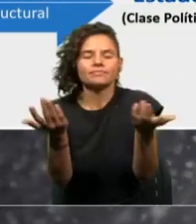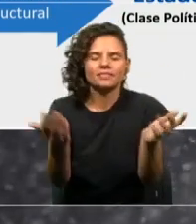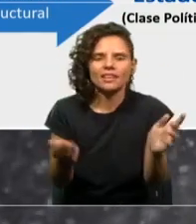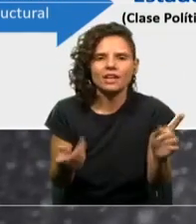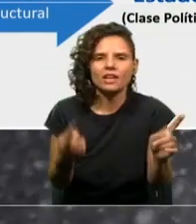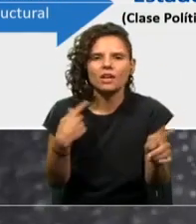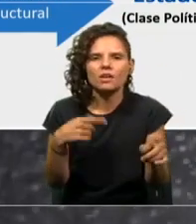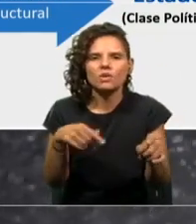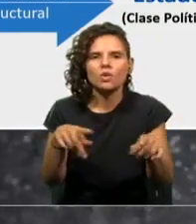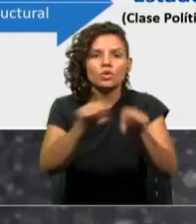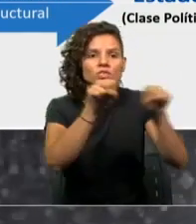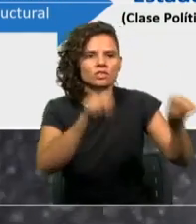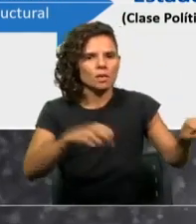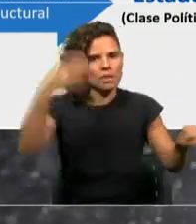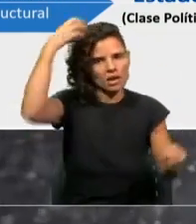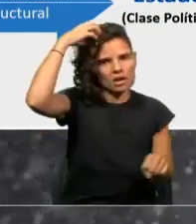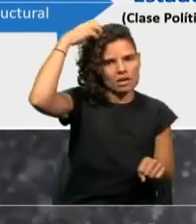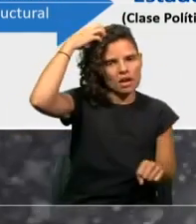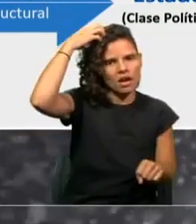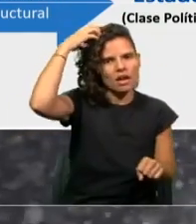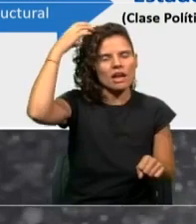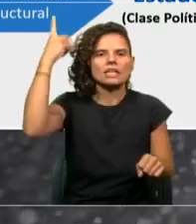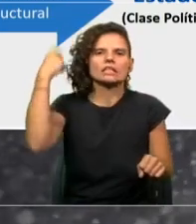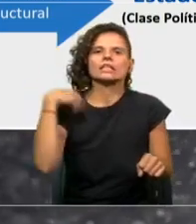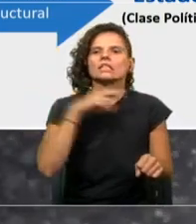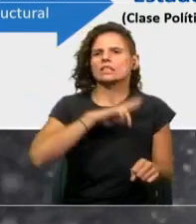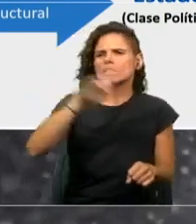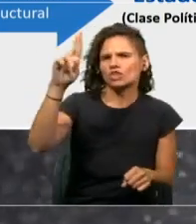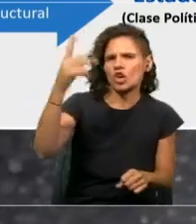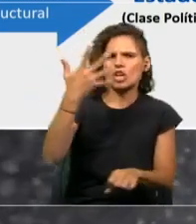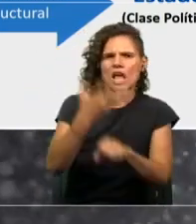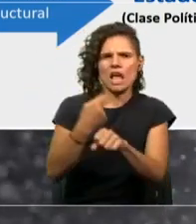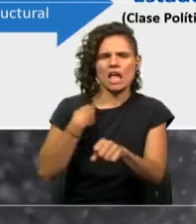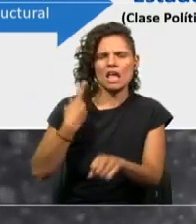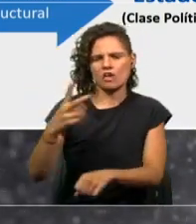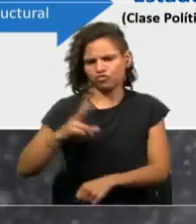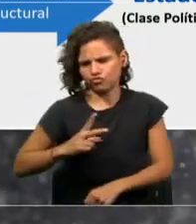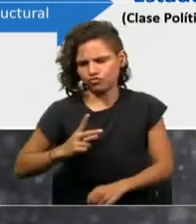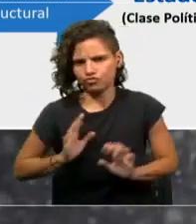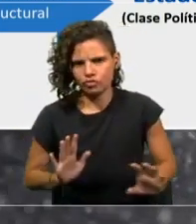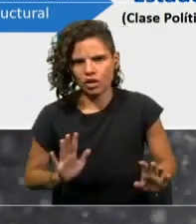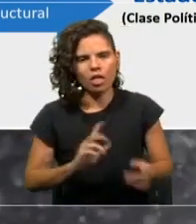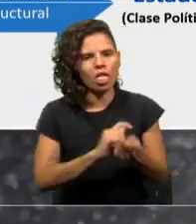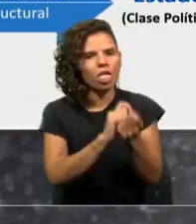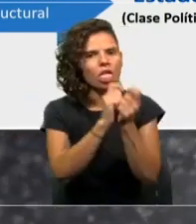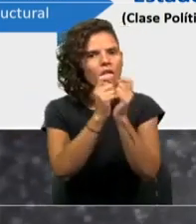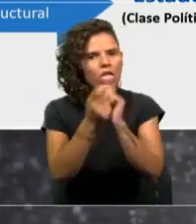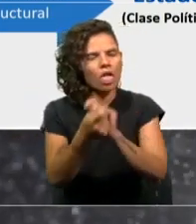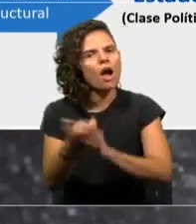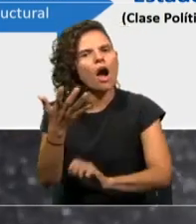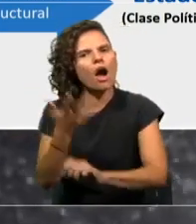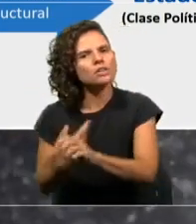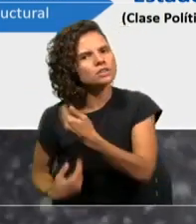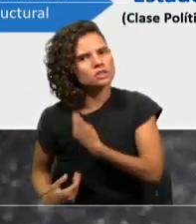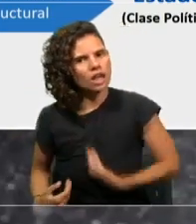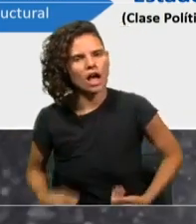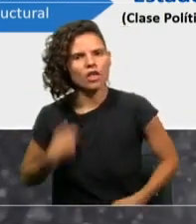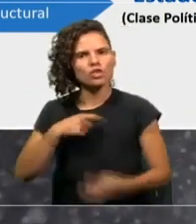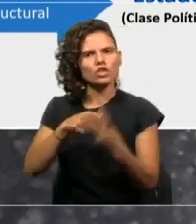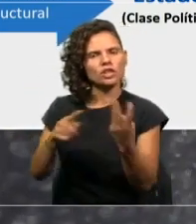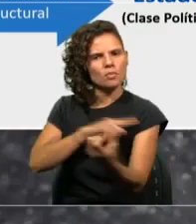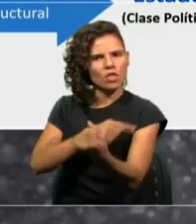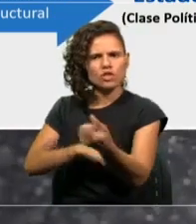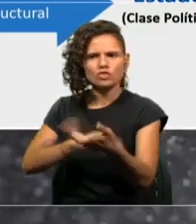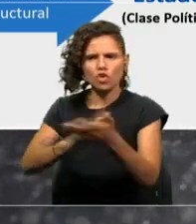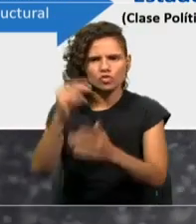cambiaron desde un sistema monárquico, ¿cierto? Clerical y con nobleza, cambiaron a un sistema con república, con tres poderes del Estado. Toda esa teoría